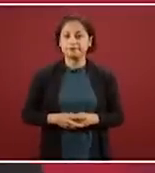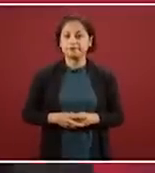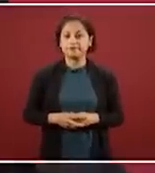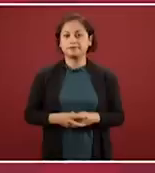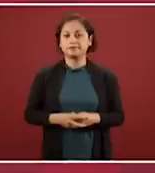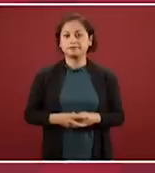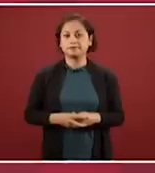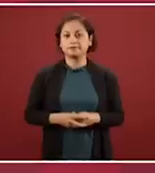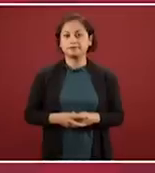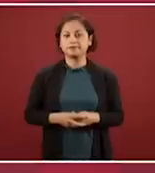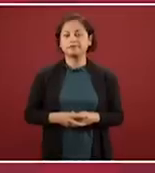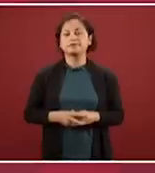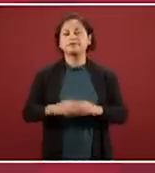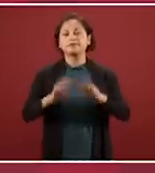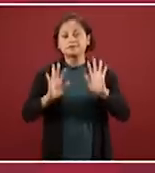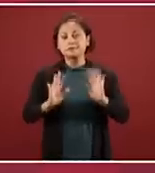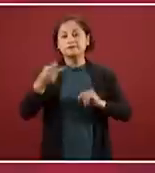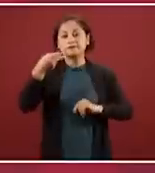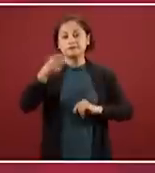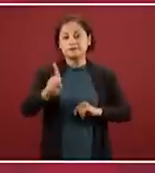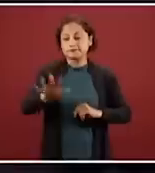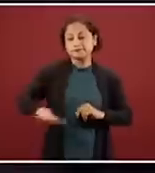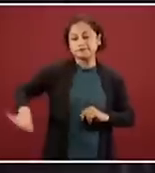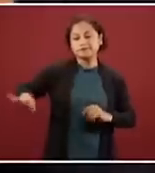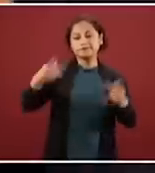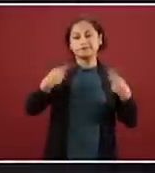pero el conservadurismo